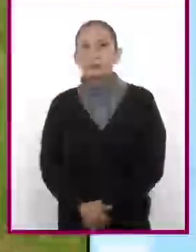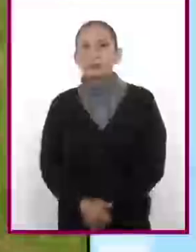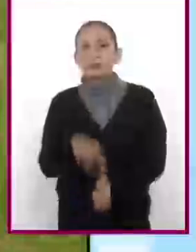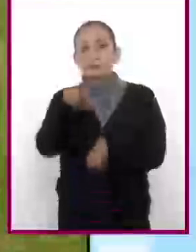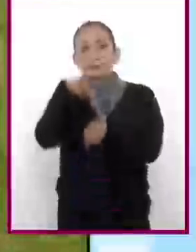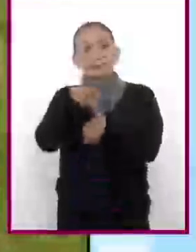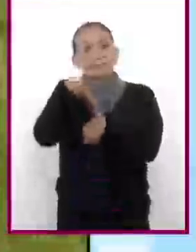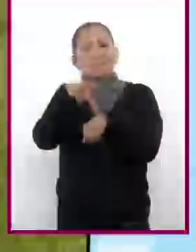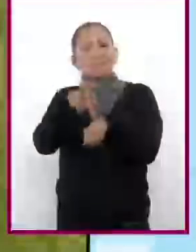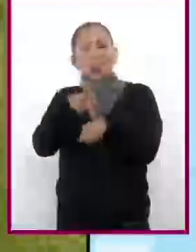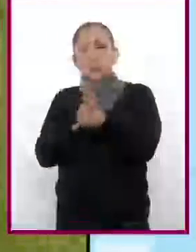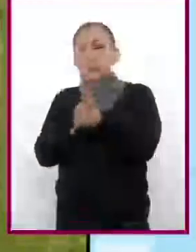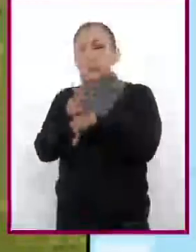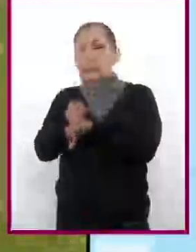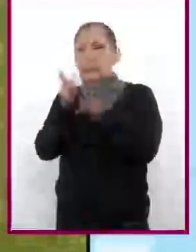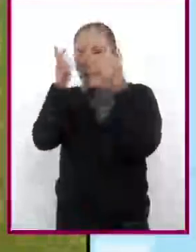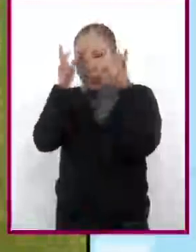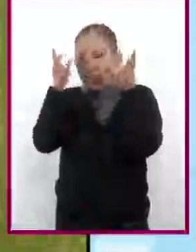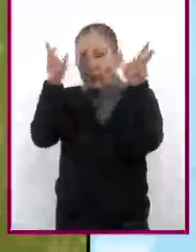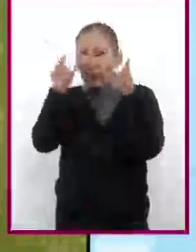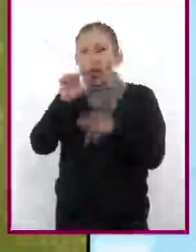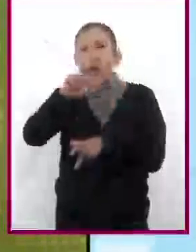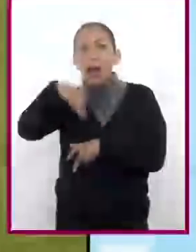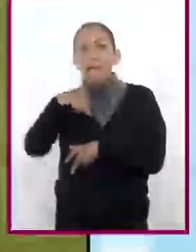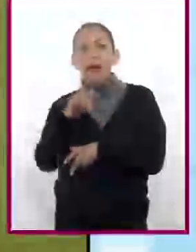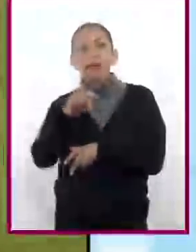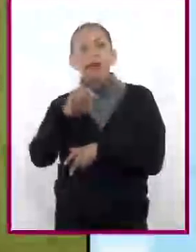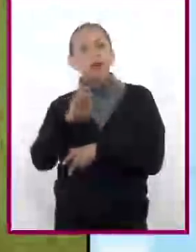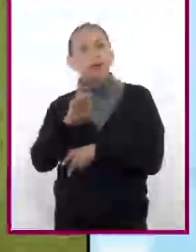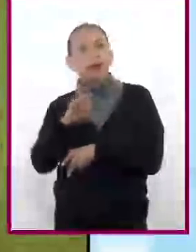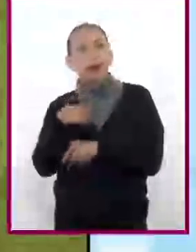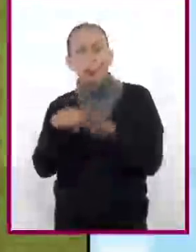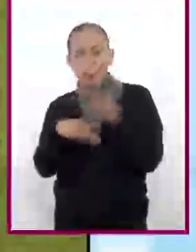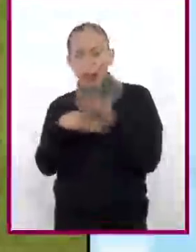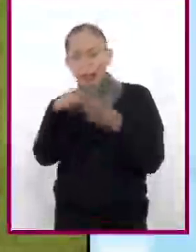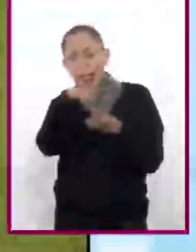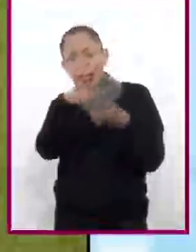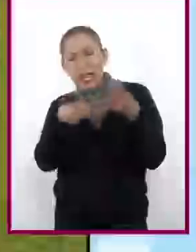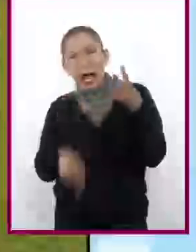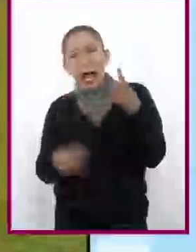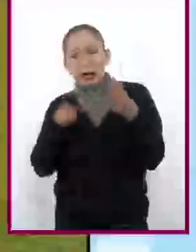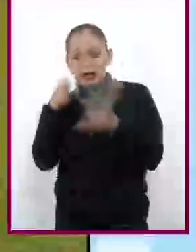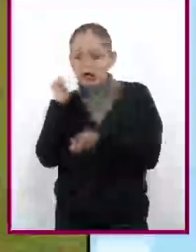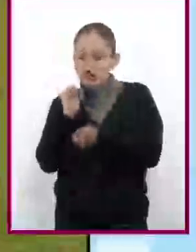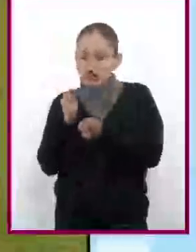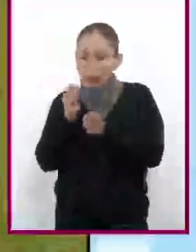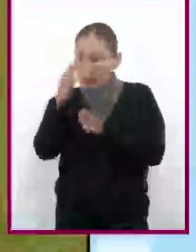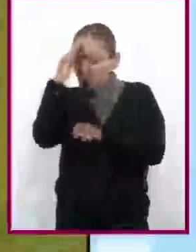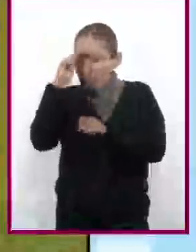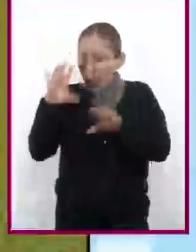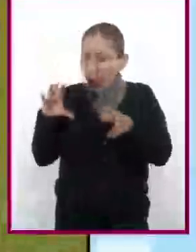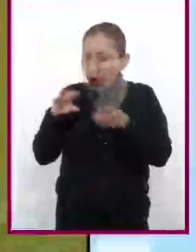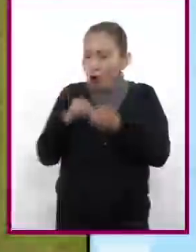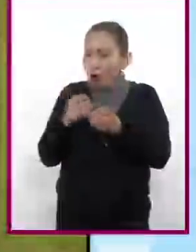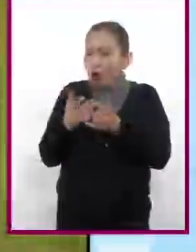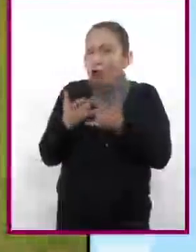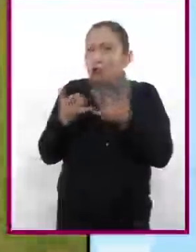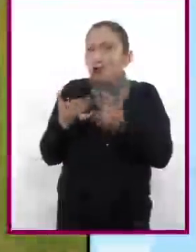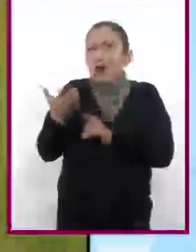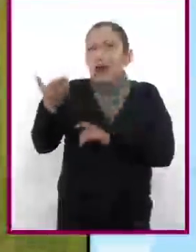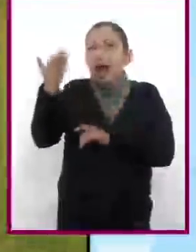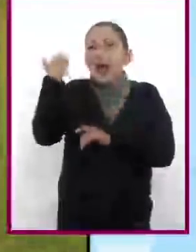Piedra, piel de venado y amate. Materiales en los que fue grabada la memoria de las